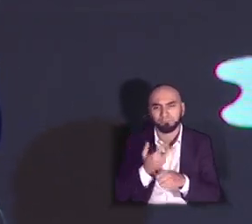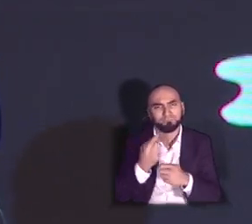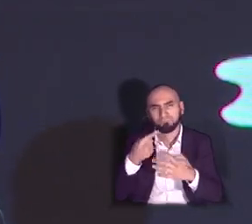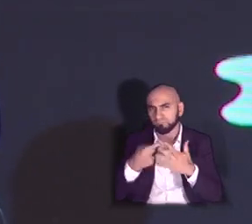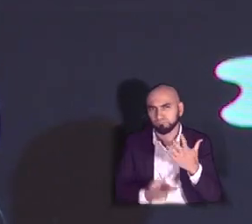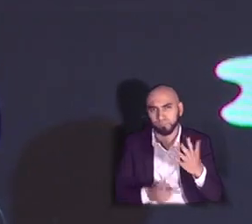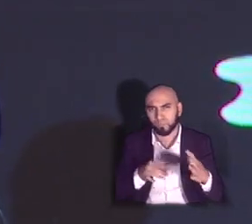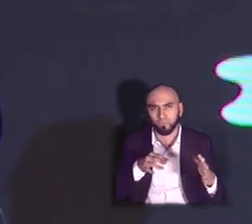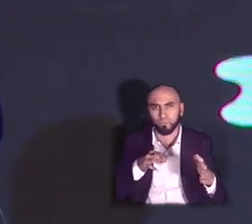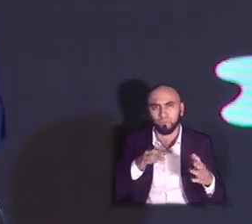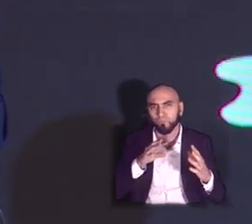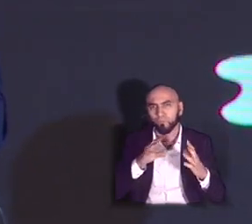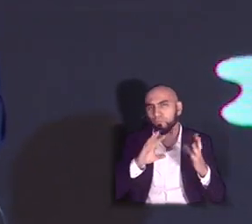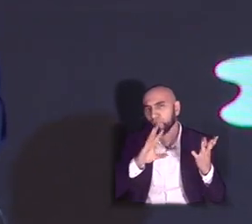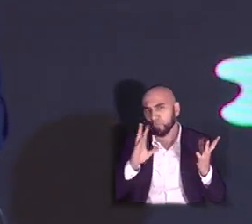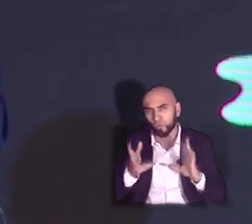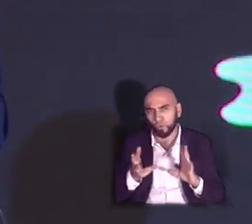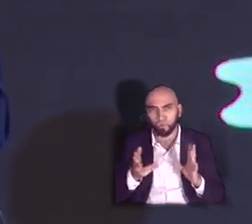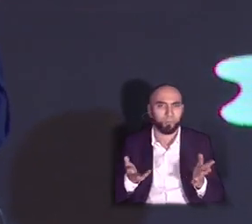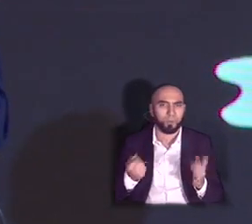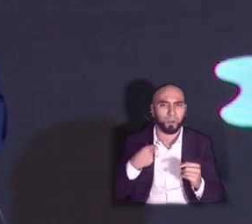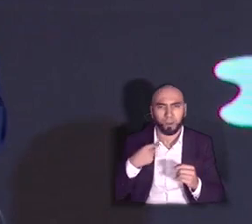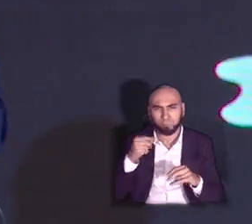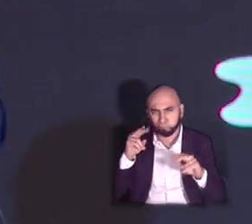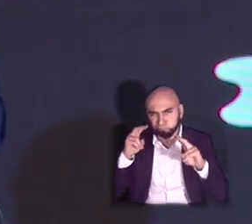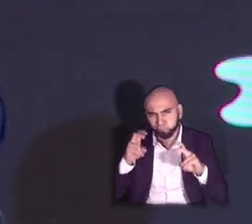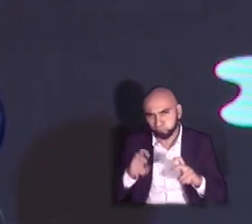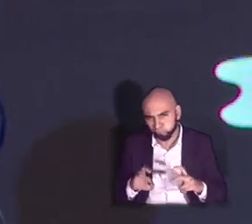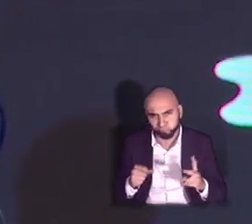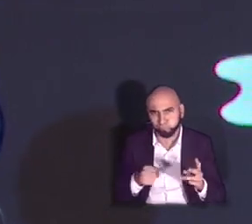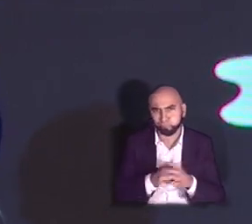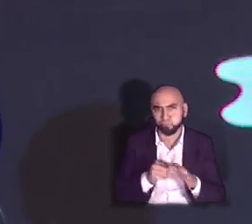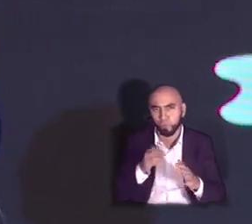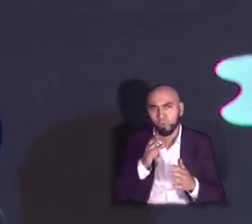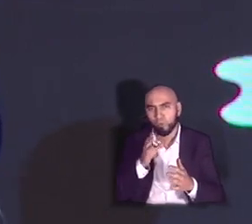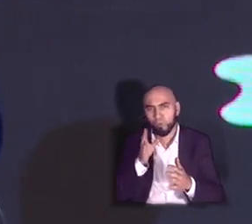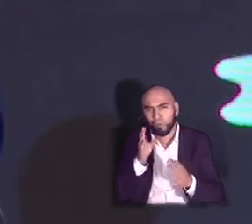de llegar a otra arreglo, organización que podría ver.